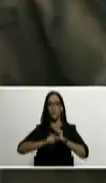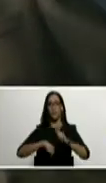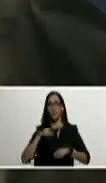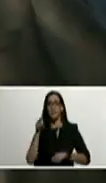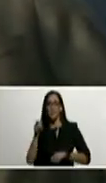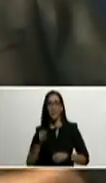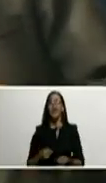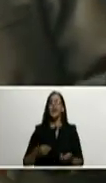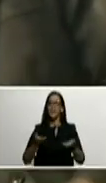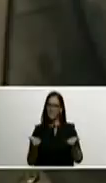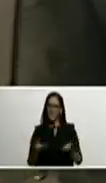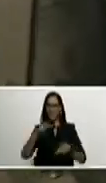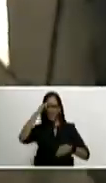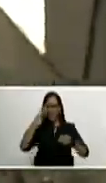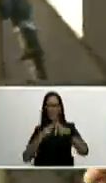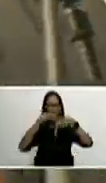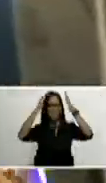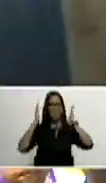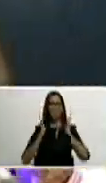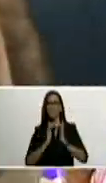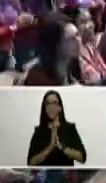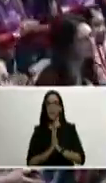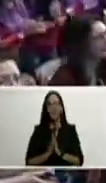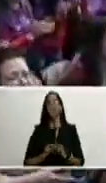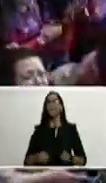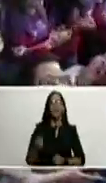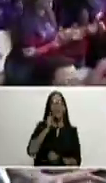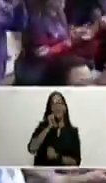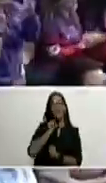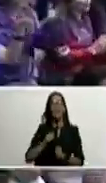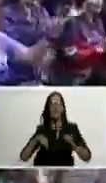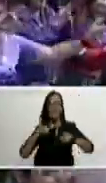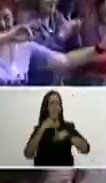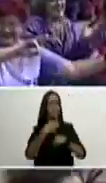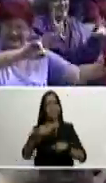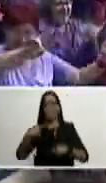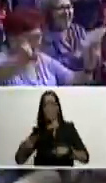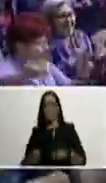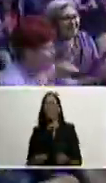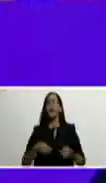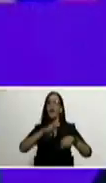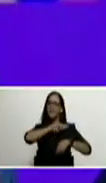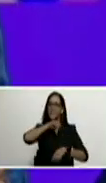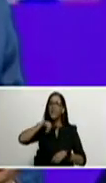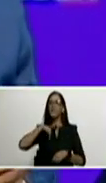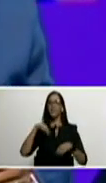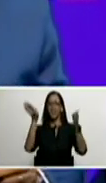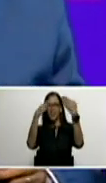Una gaita aquí, un homenaje a la chiquiquira, un palito aquí, otro más allá.